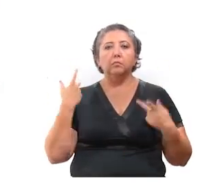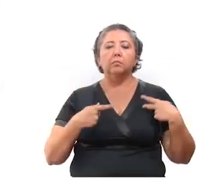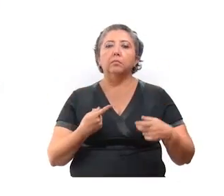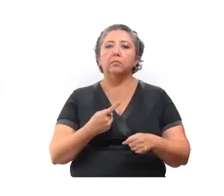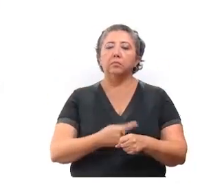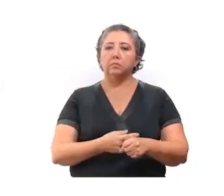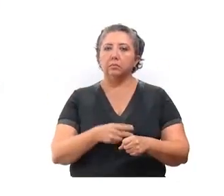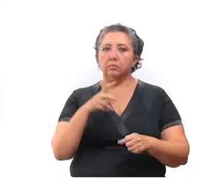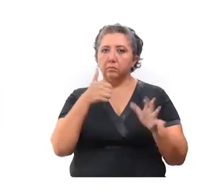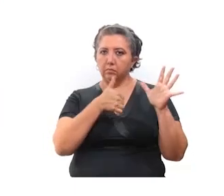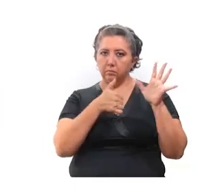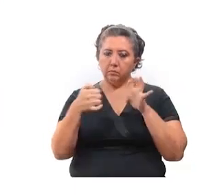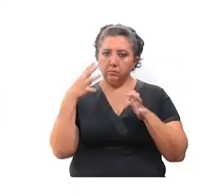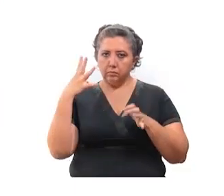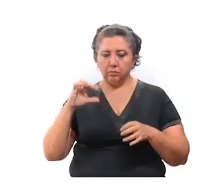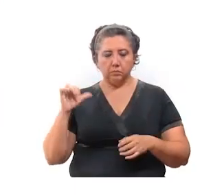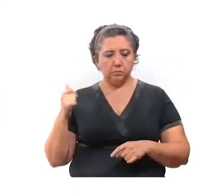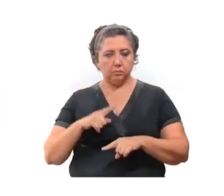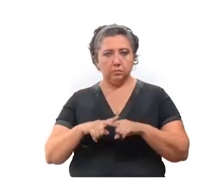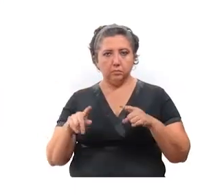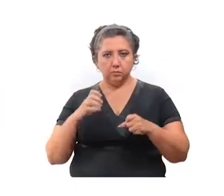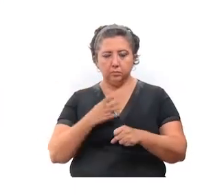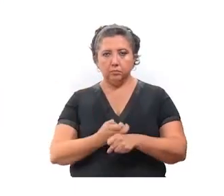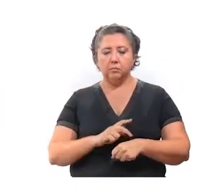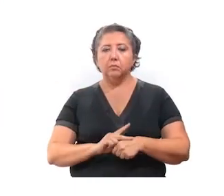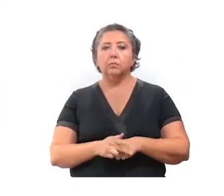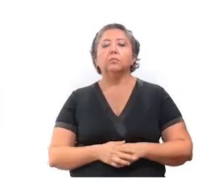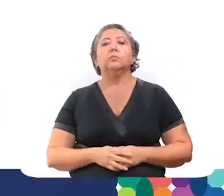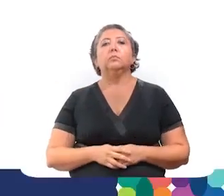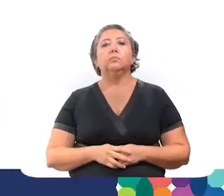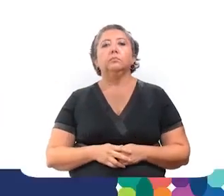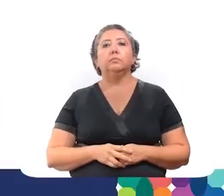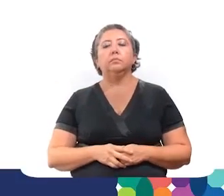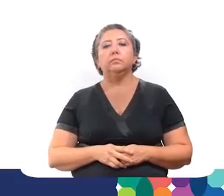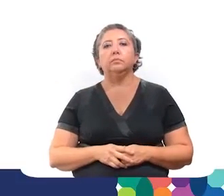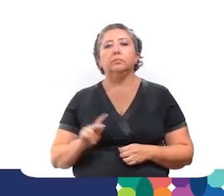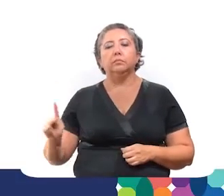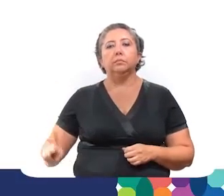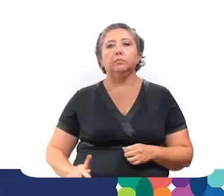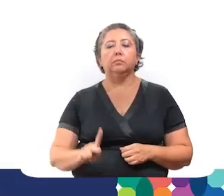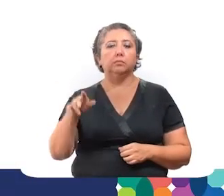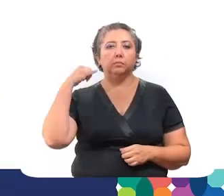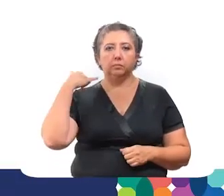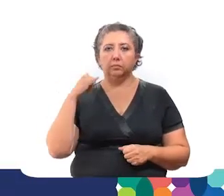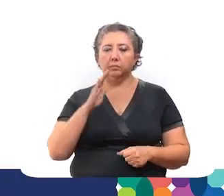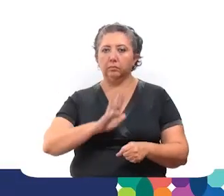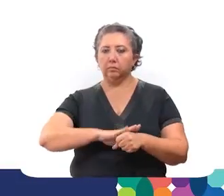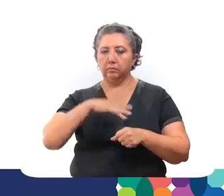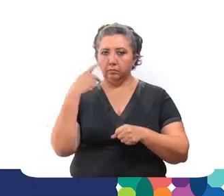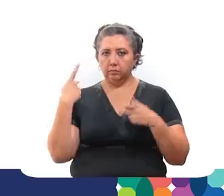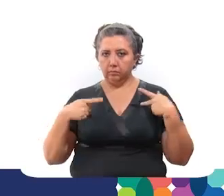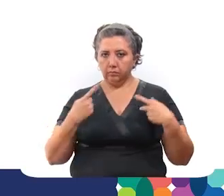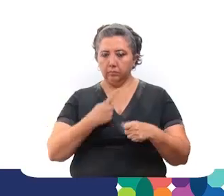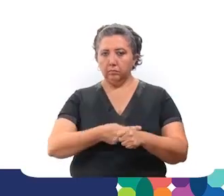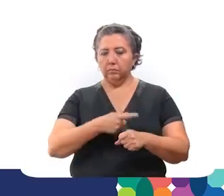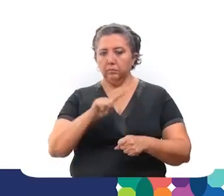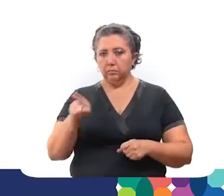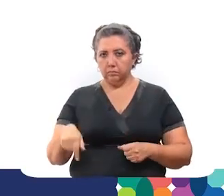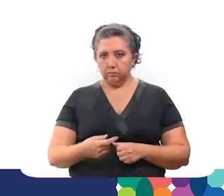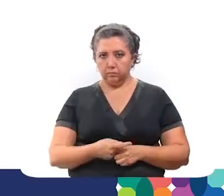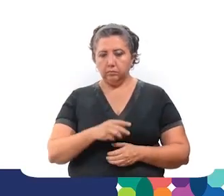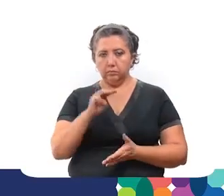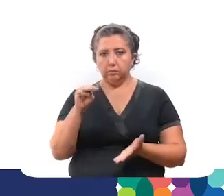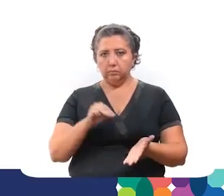casos positivos, 604 son de otro país u otro estado. Los municipios de Yucatán con mayor número de personas contagiadas